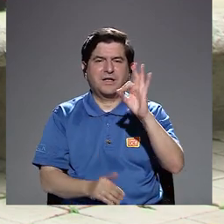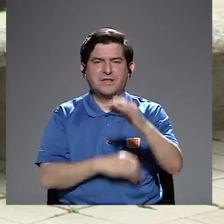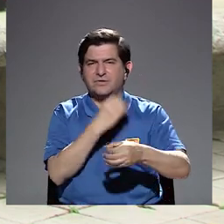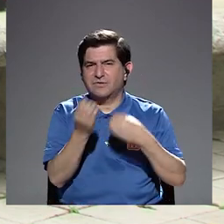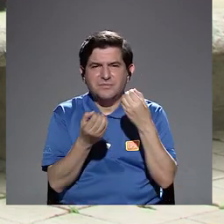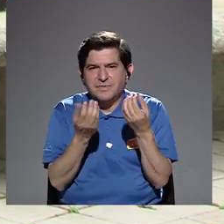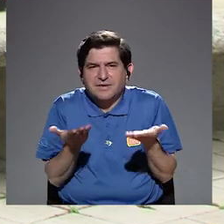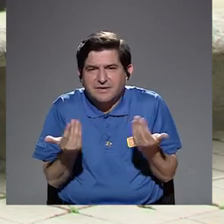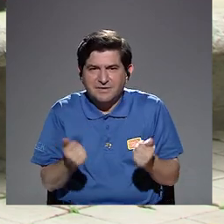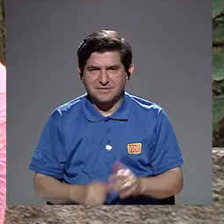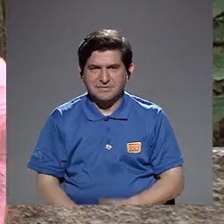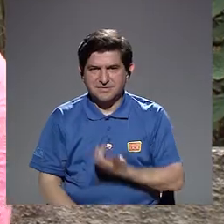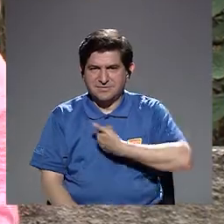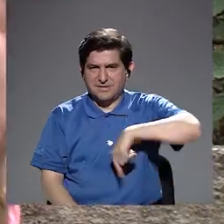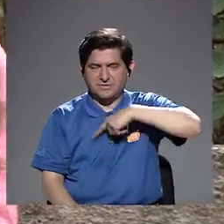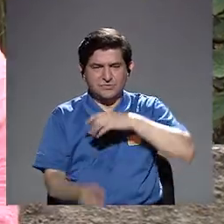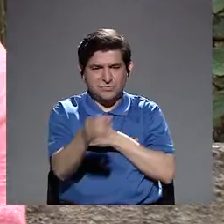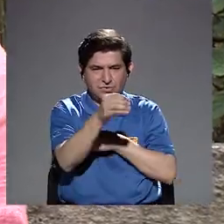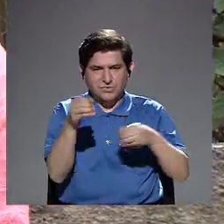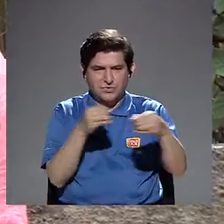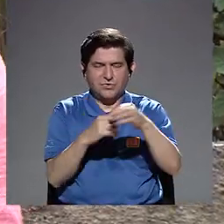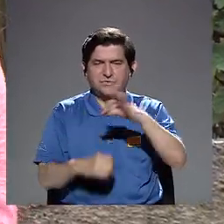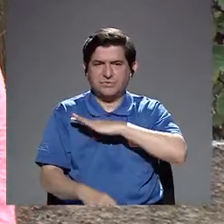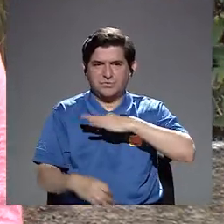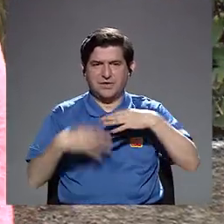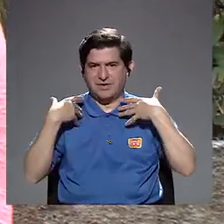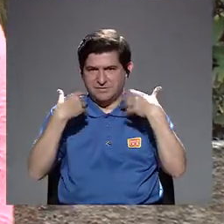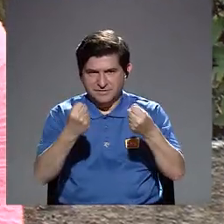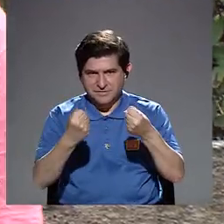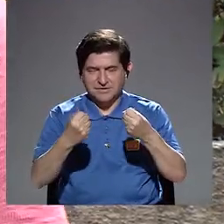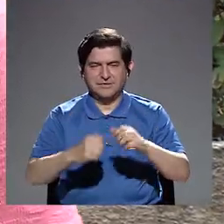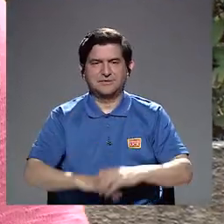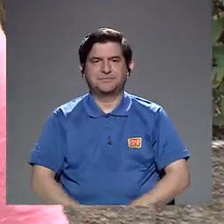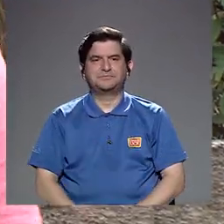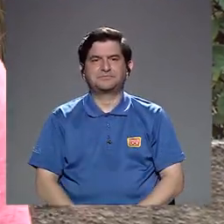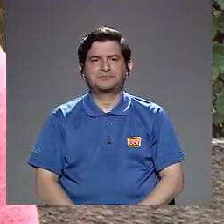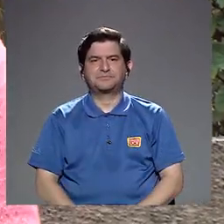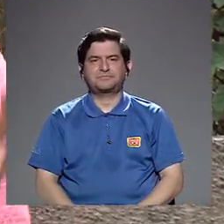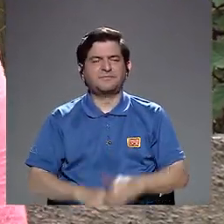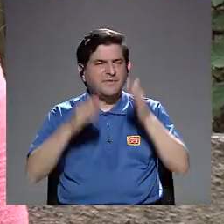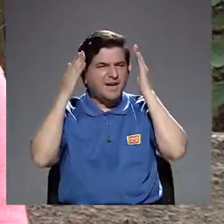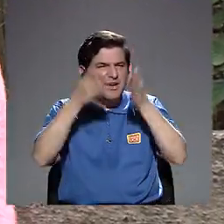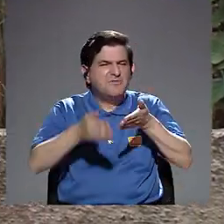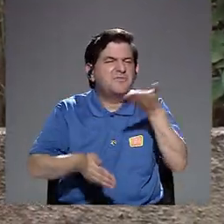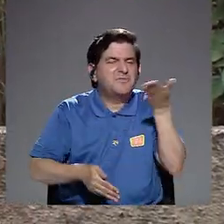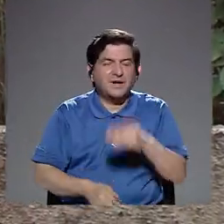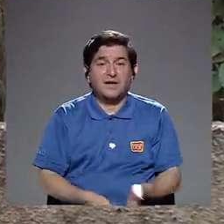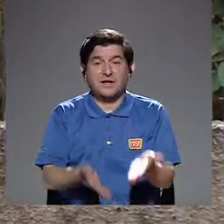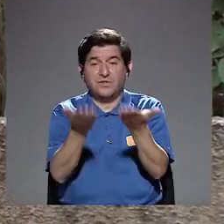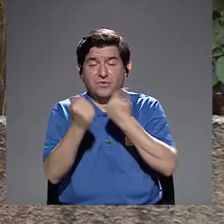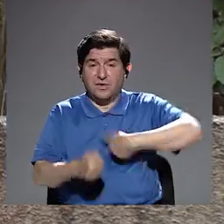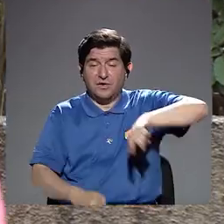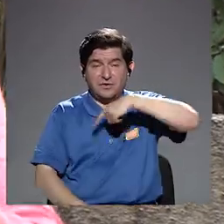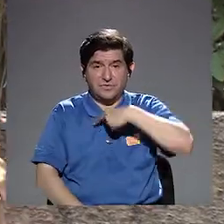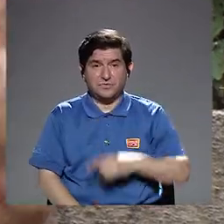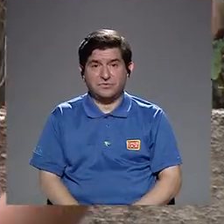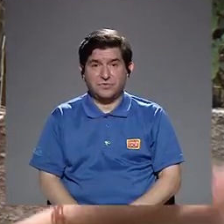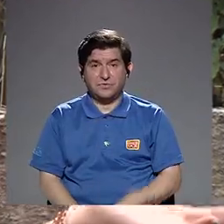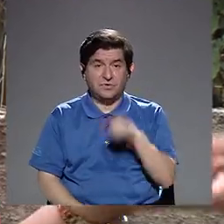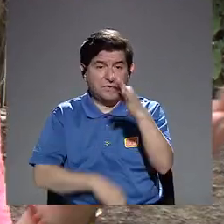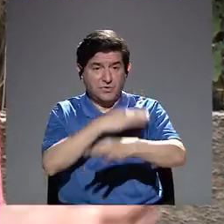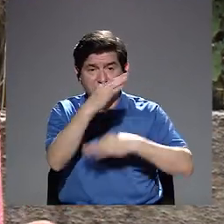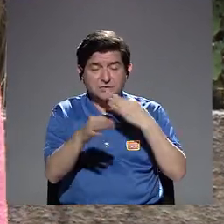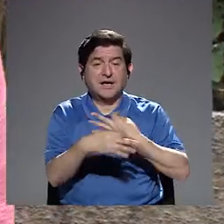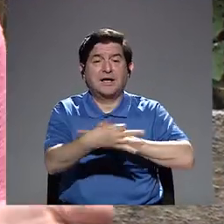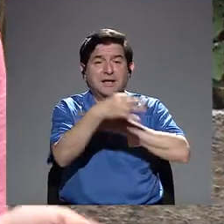2019? En la oficina de Bienestar y Salud, ¿verdad? ¿Hacia dónde va la oficina? Queremos llegar mucho a la parte de esos